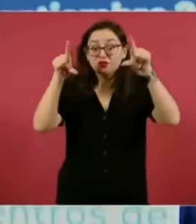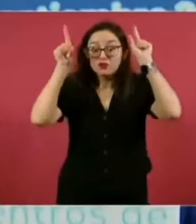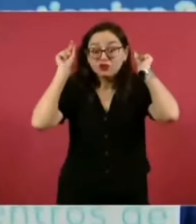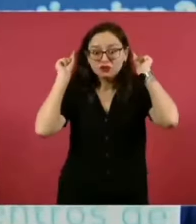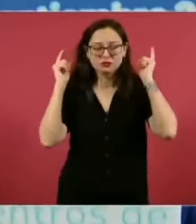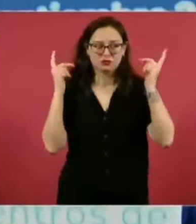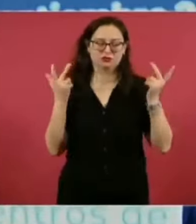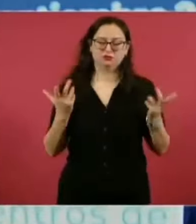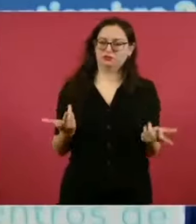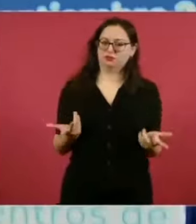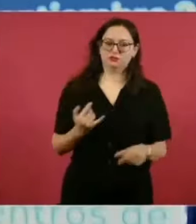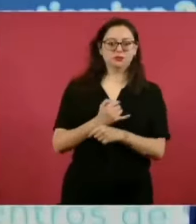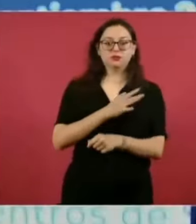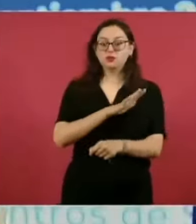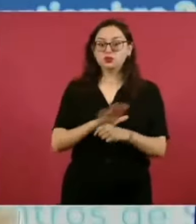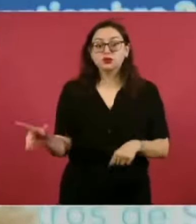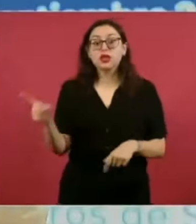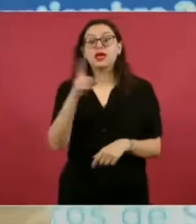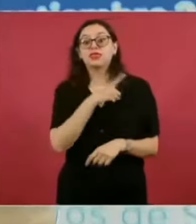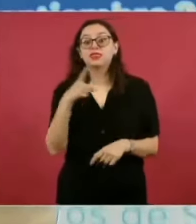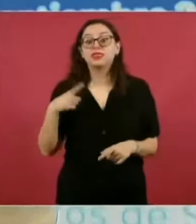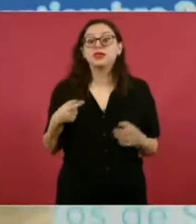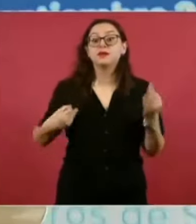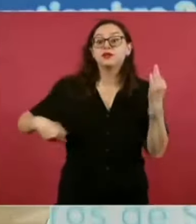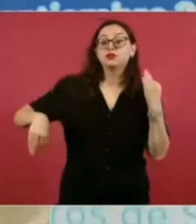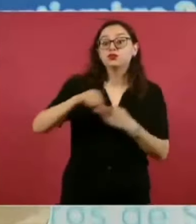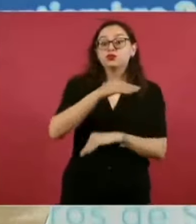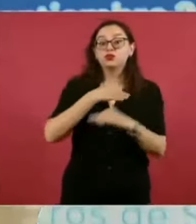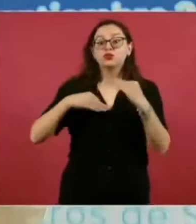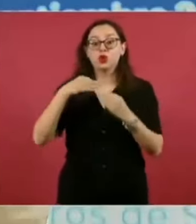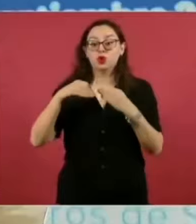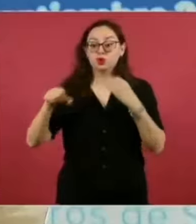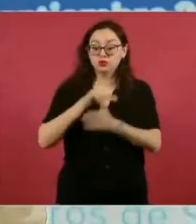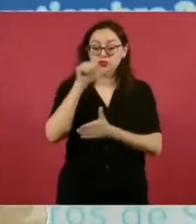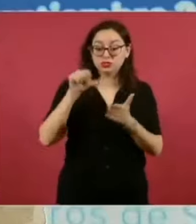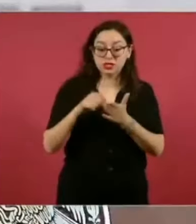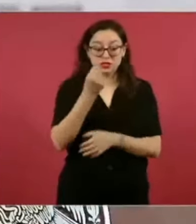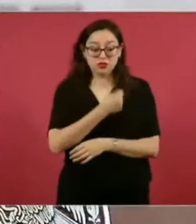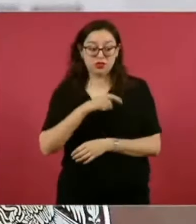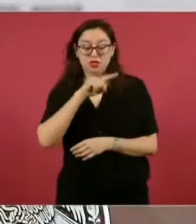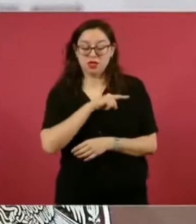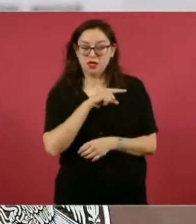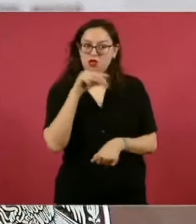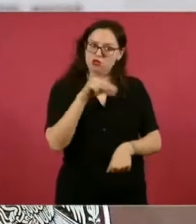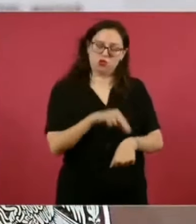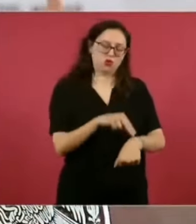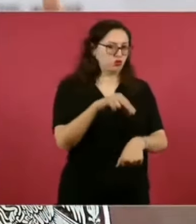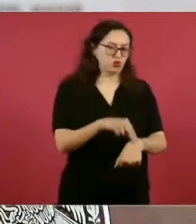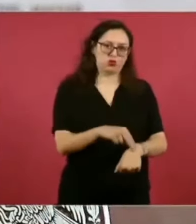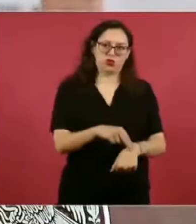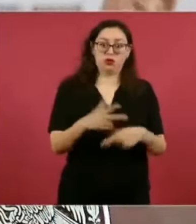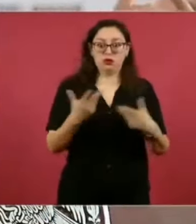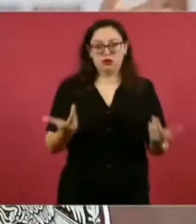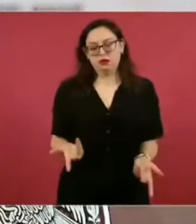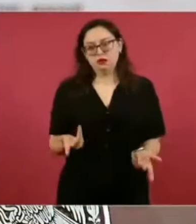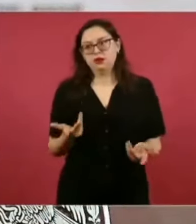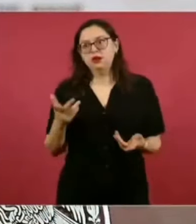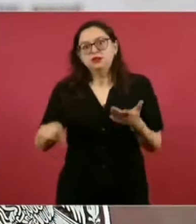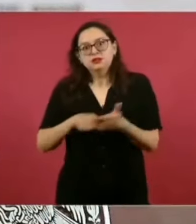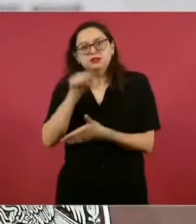que todos los centros de salud, pero con un énfasis en los más pequeños, en los de 1 y 2 consultorios, que además son los